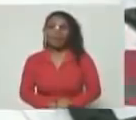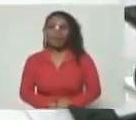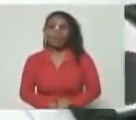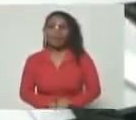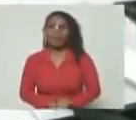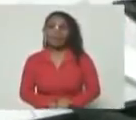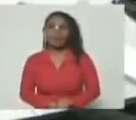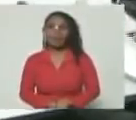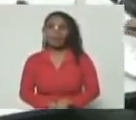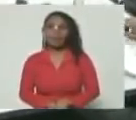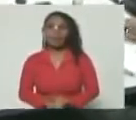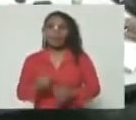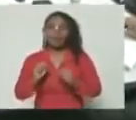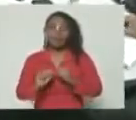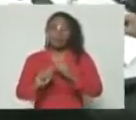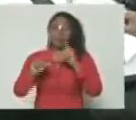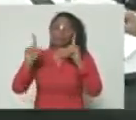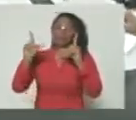De verdad admirable